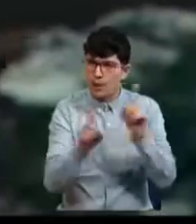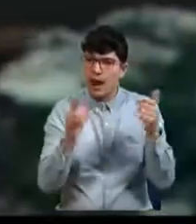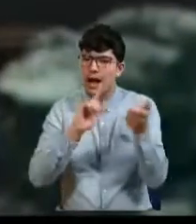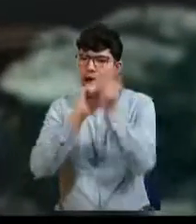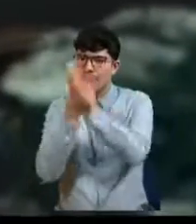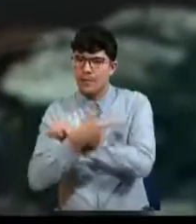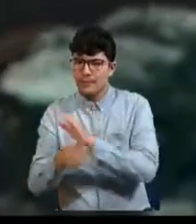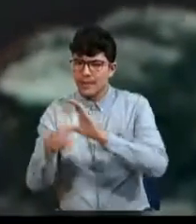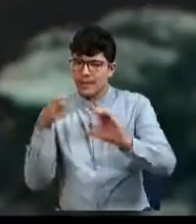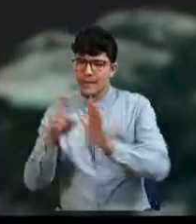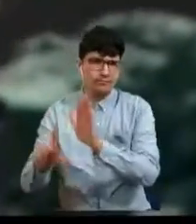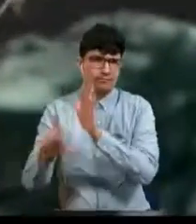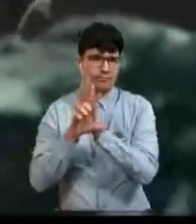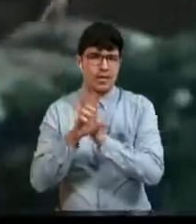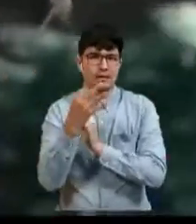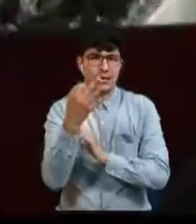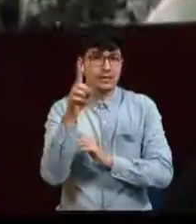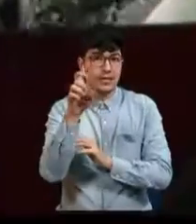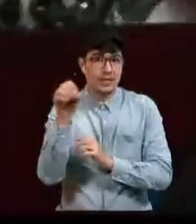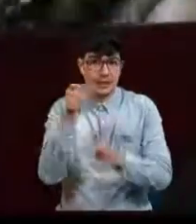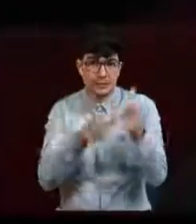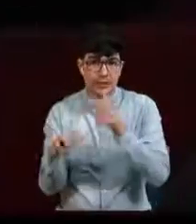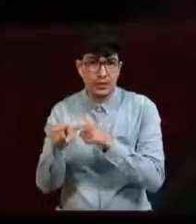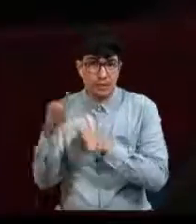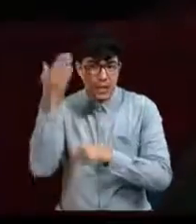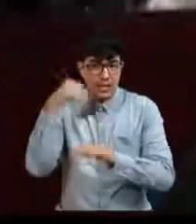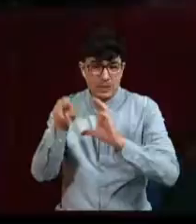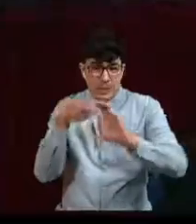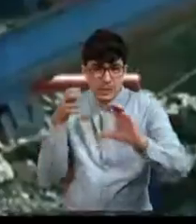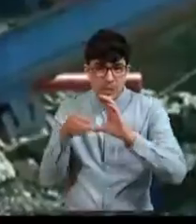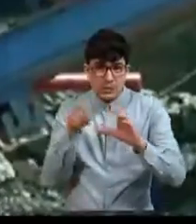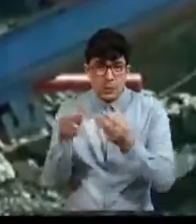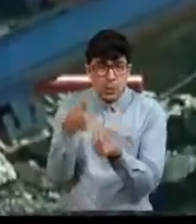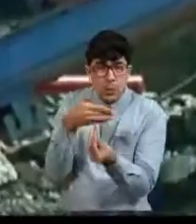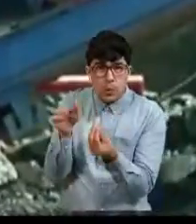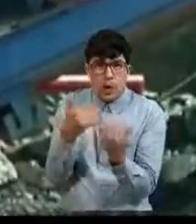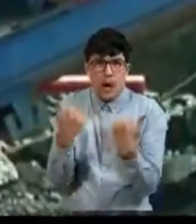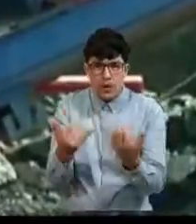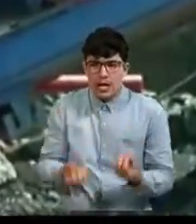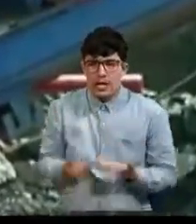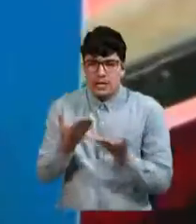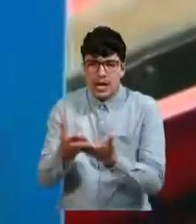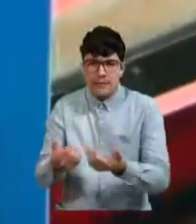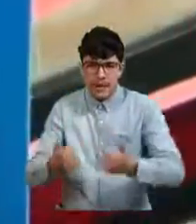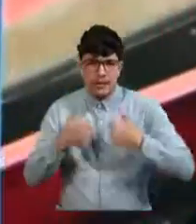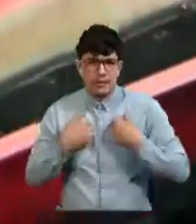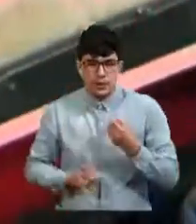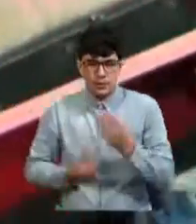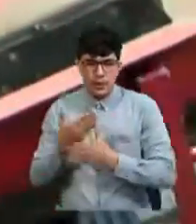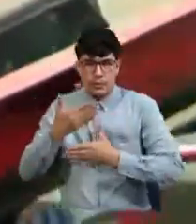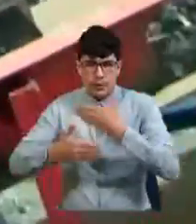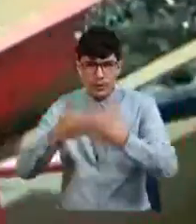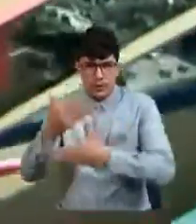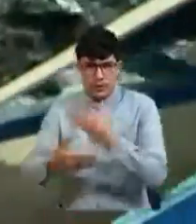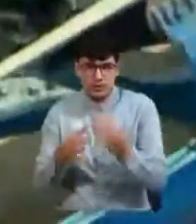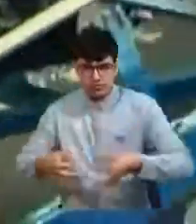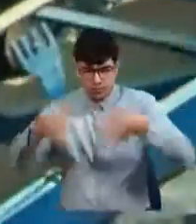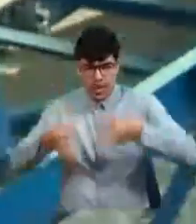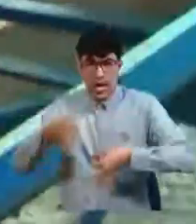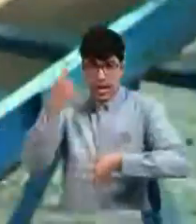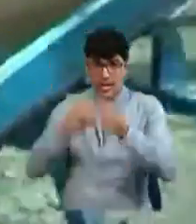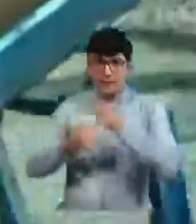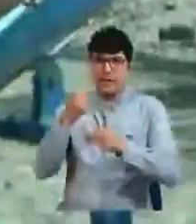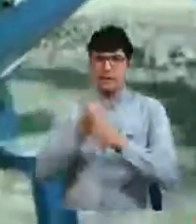de 390 mineros informales que se dedicaban a la explotación de carbón térmico ya fueron beneficiados del nuevo proceso de formalización que desde el año pasado